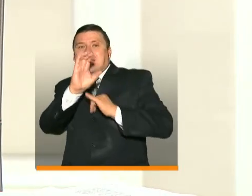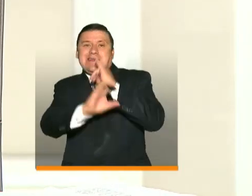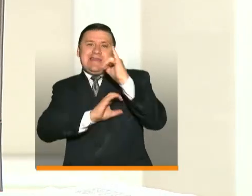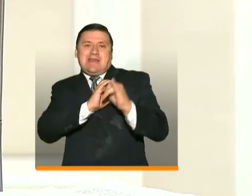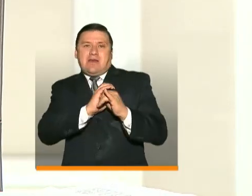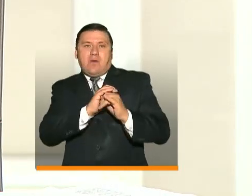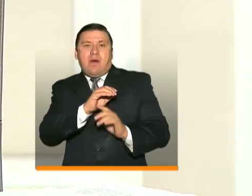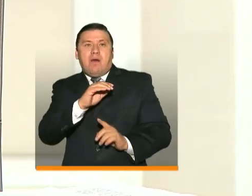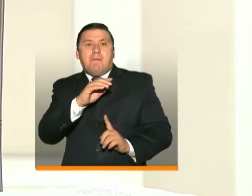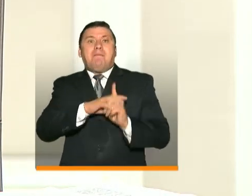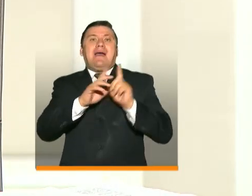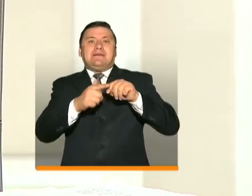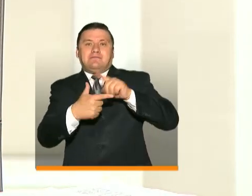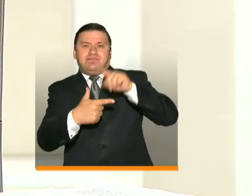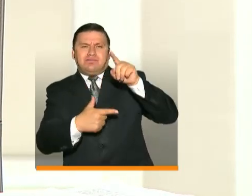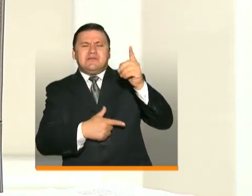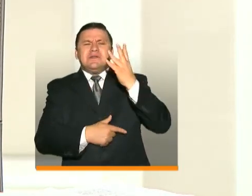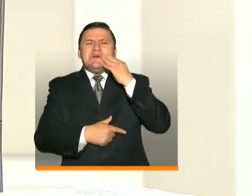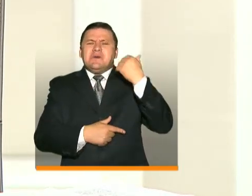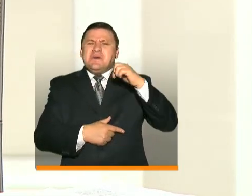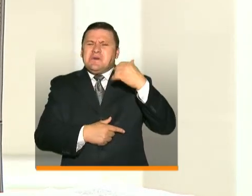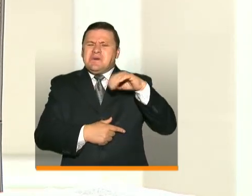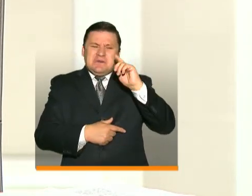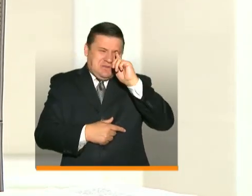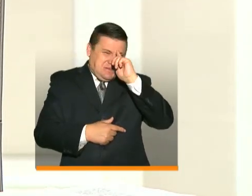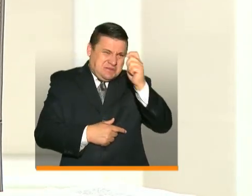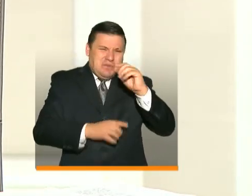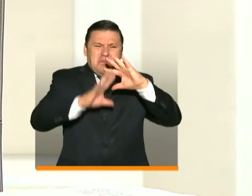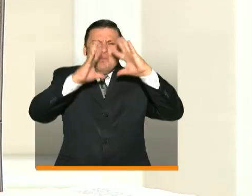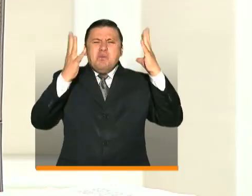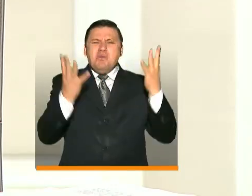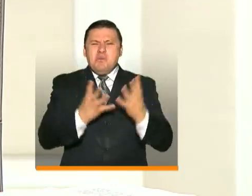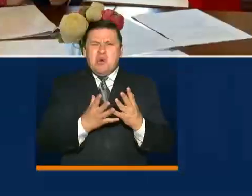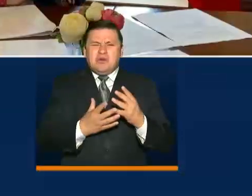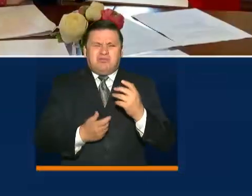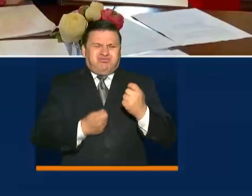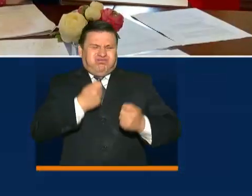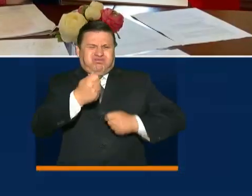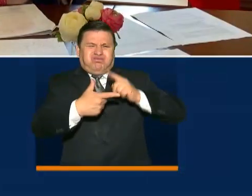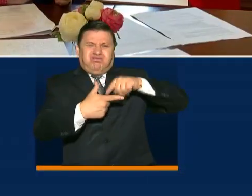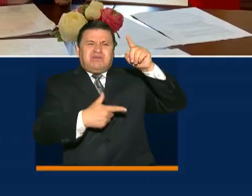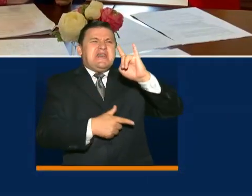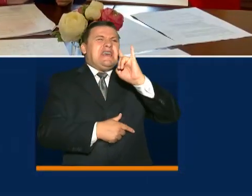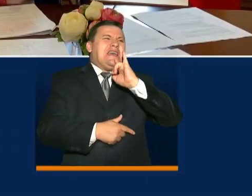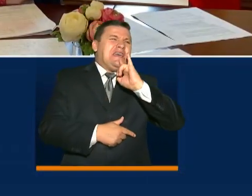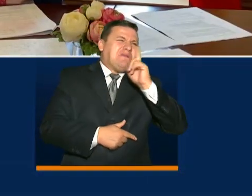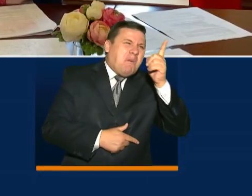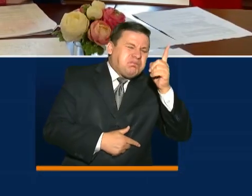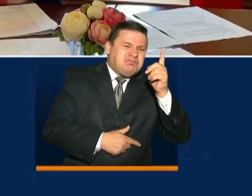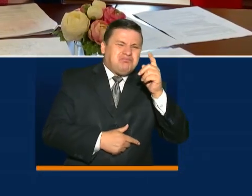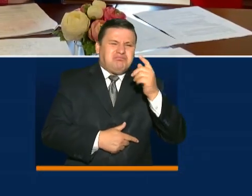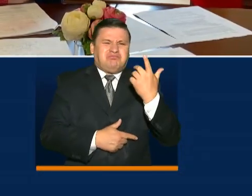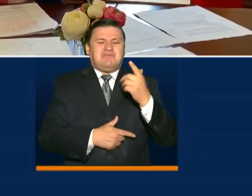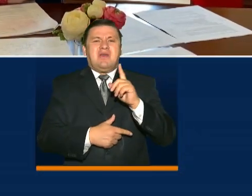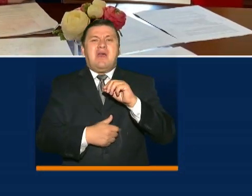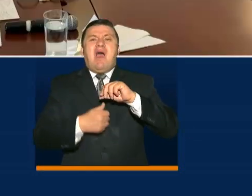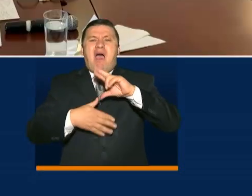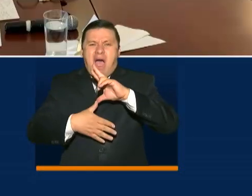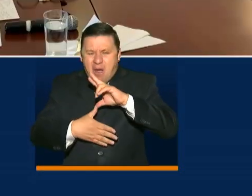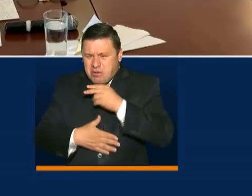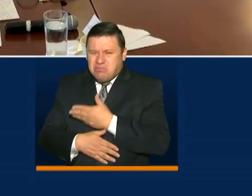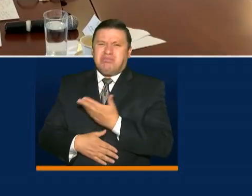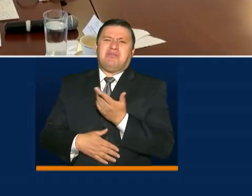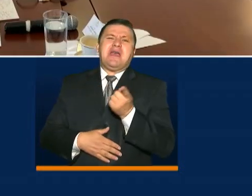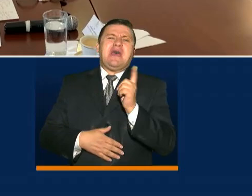parte un grupo de economistas muy reputados del mundo entero. Hay economistas de Estados Unidos, también